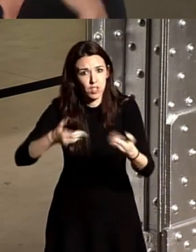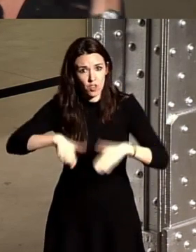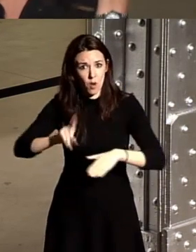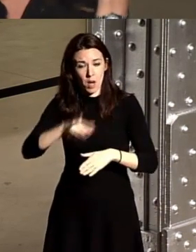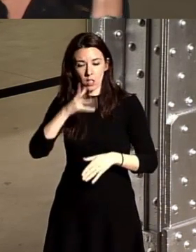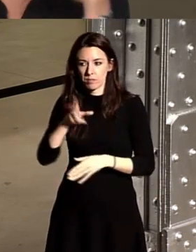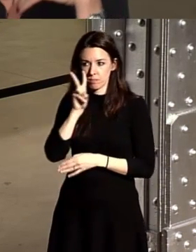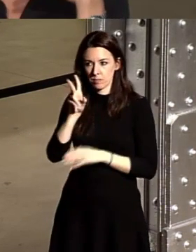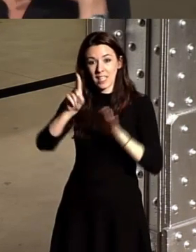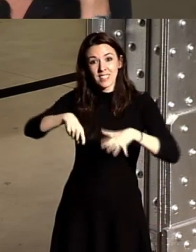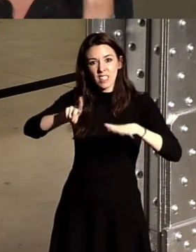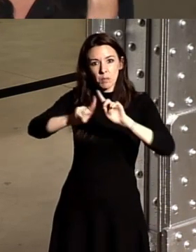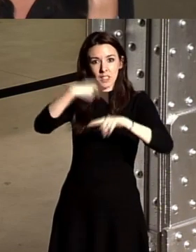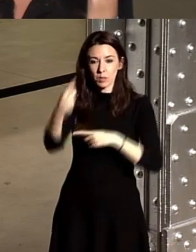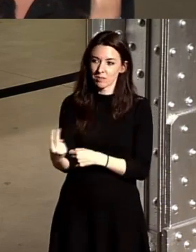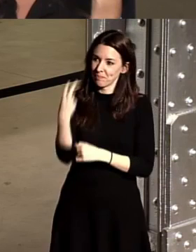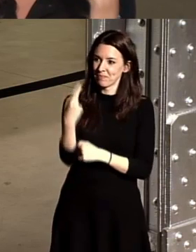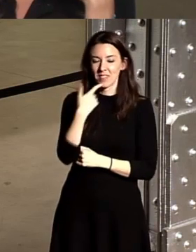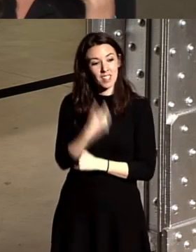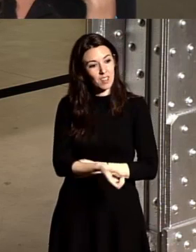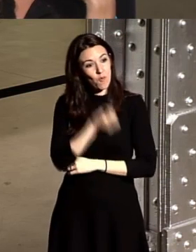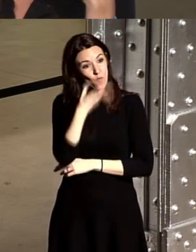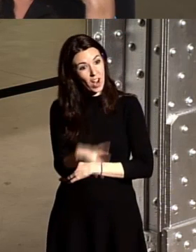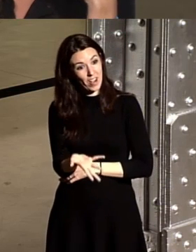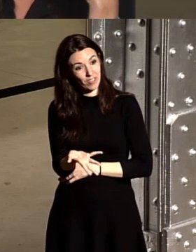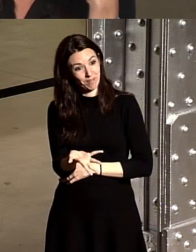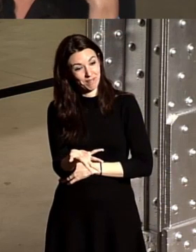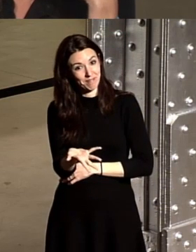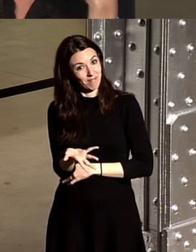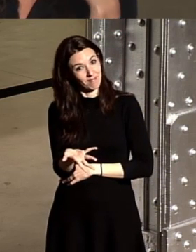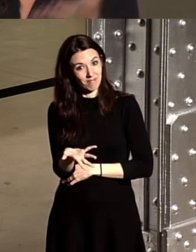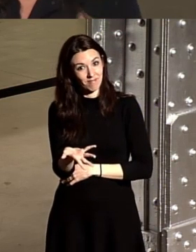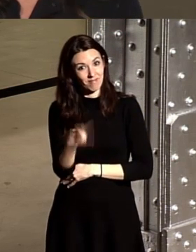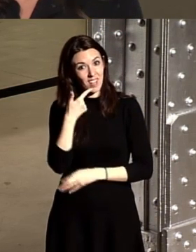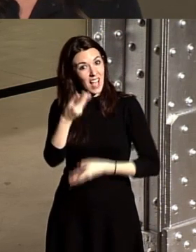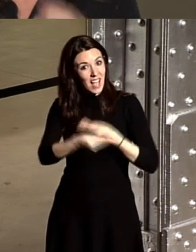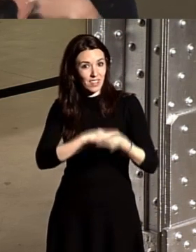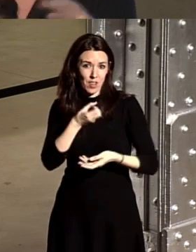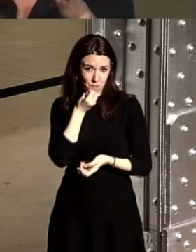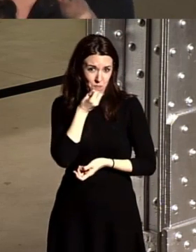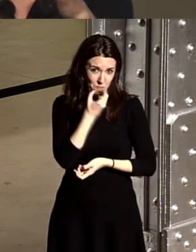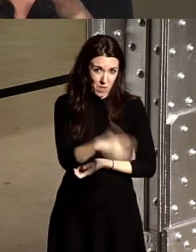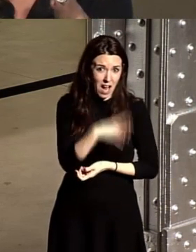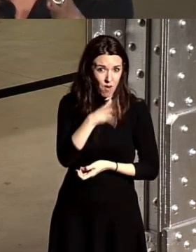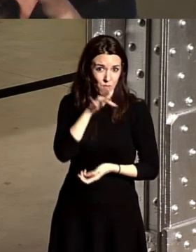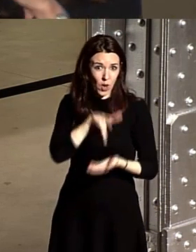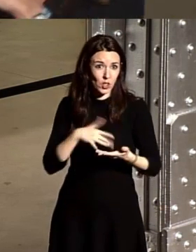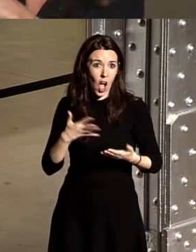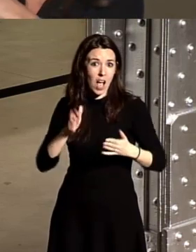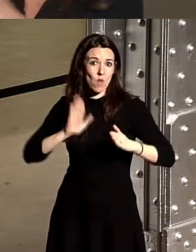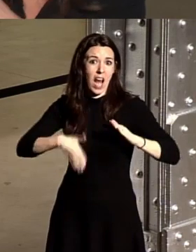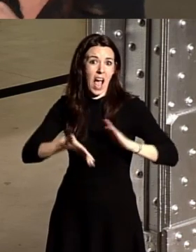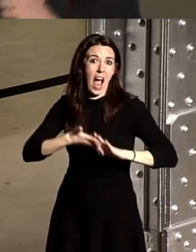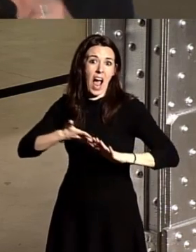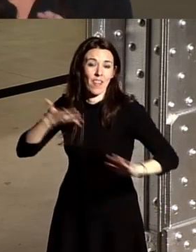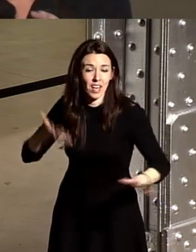vi 6 meses después, me mira y me dice, bueno, te hicimos muy mal porque fuimos acelerando y